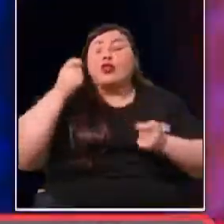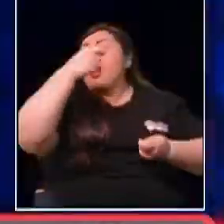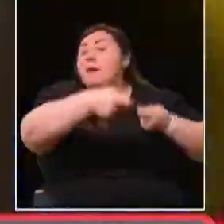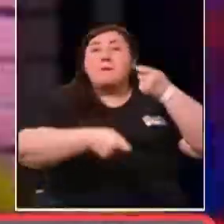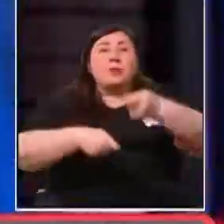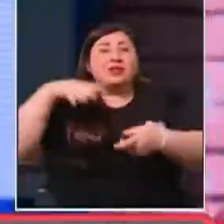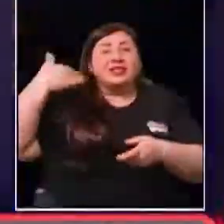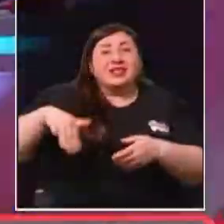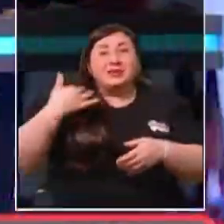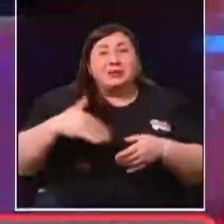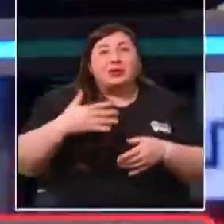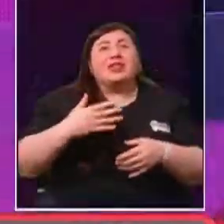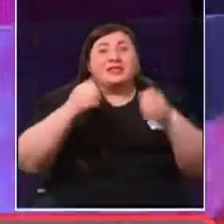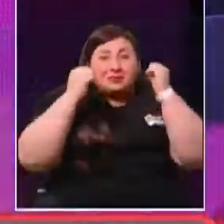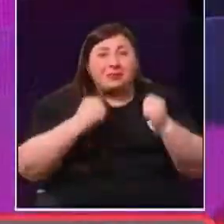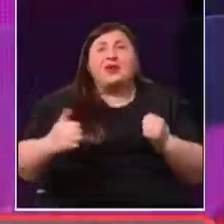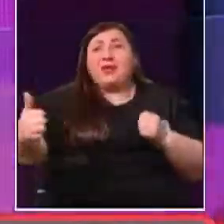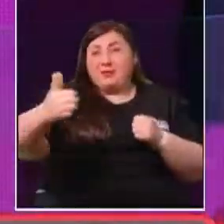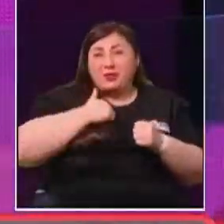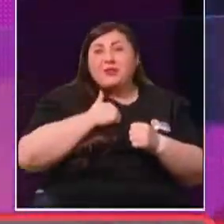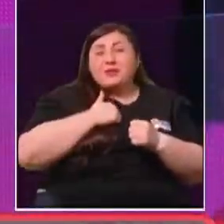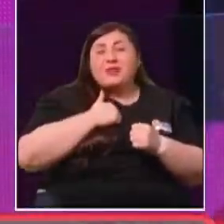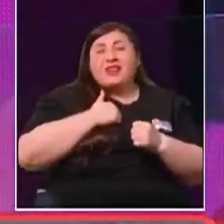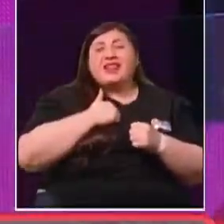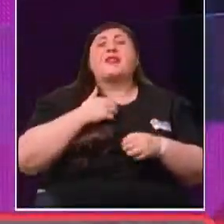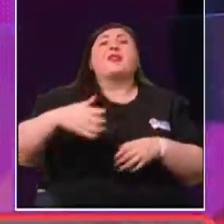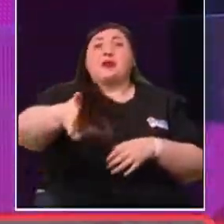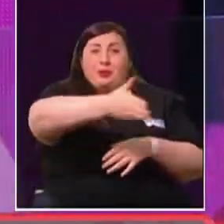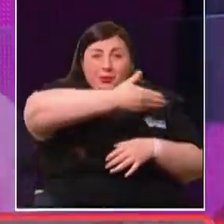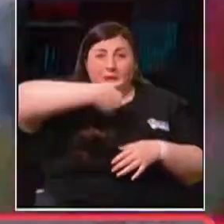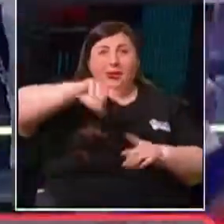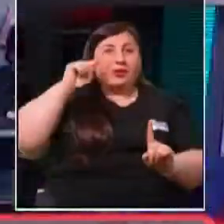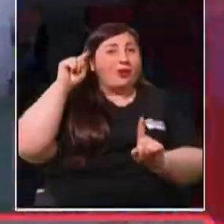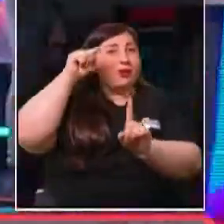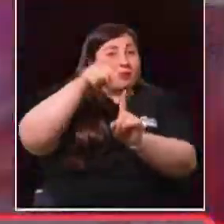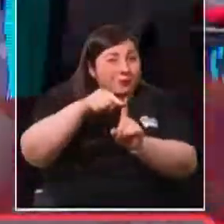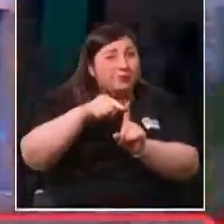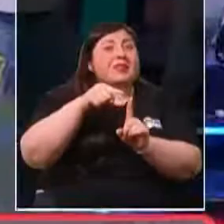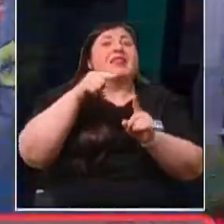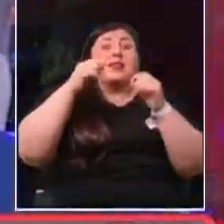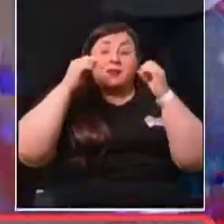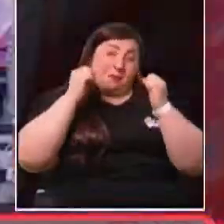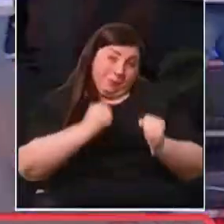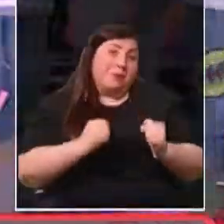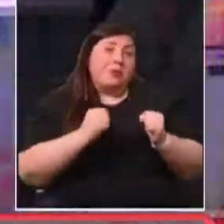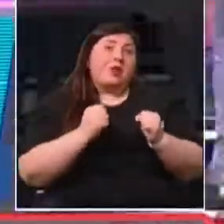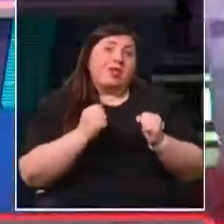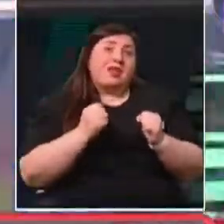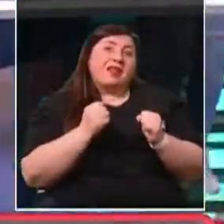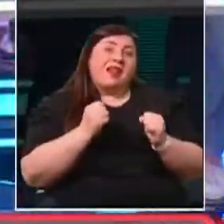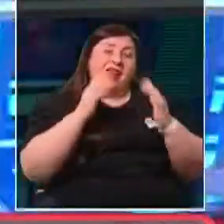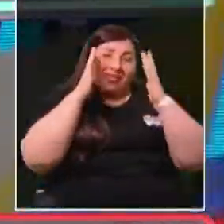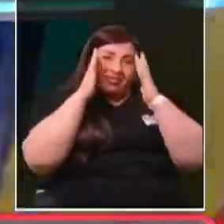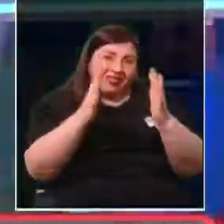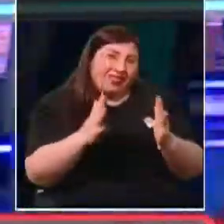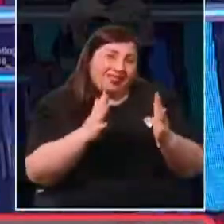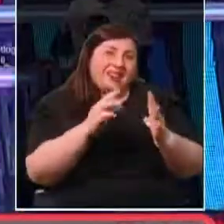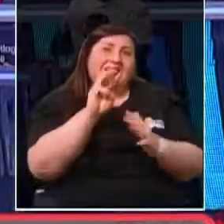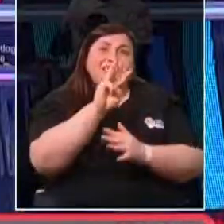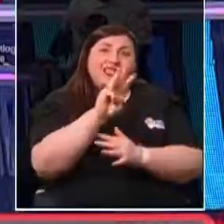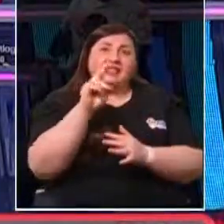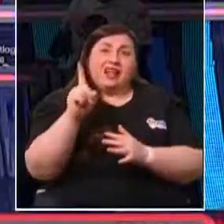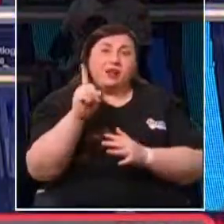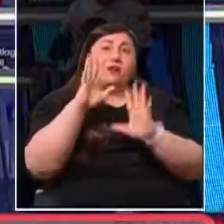importantes para que podamos cumplir con nuestra meta de poder atender a las